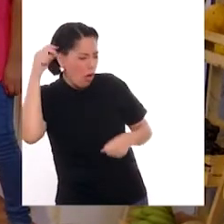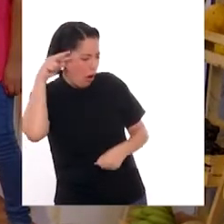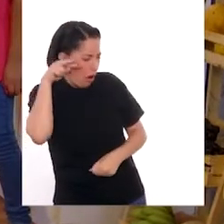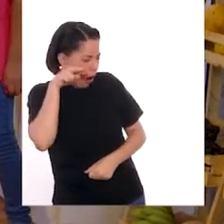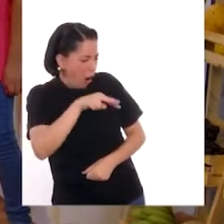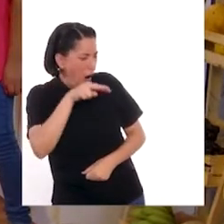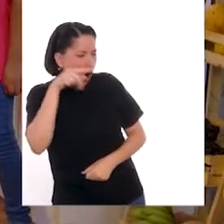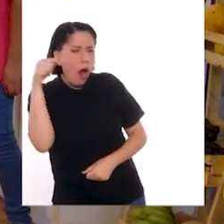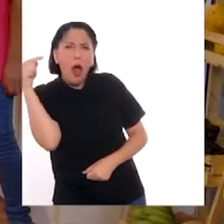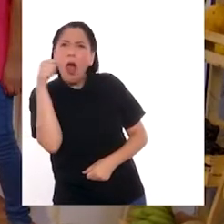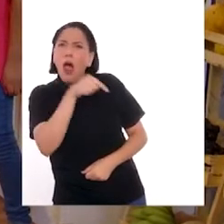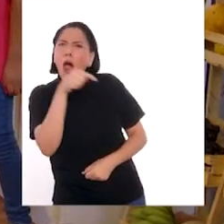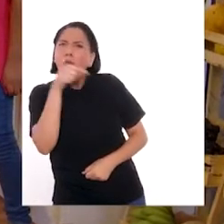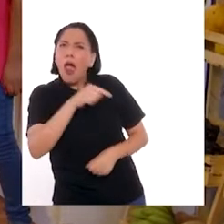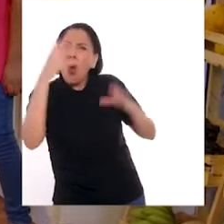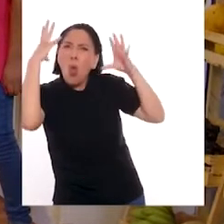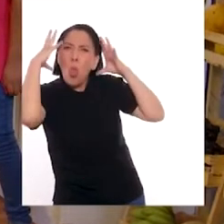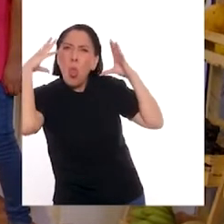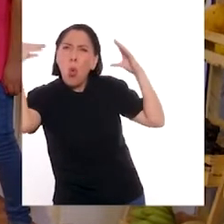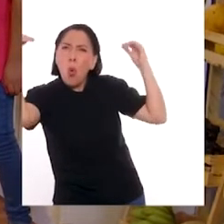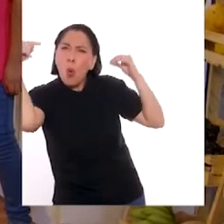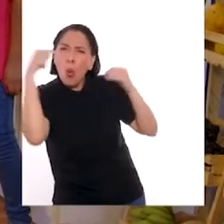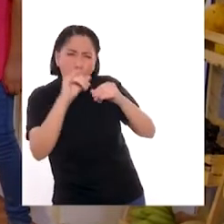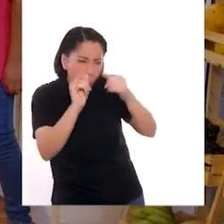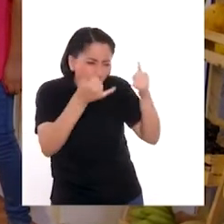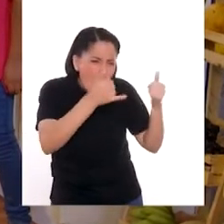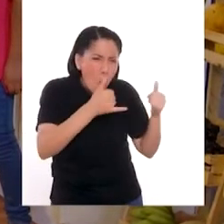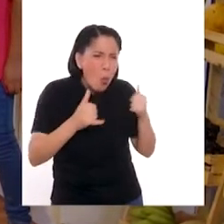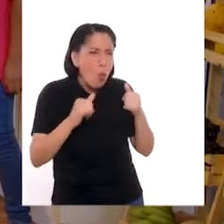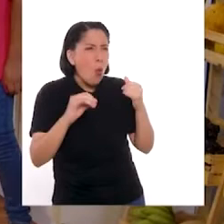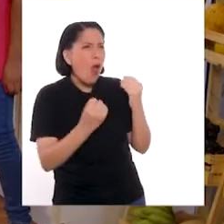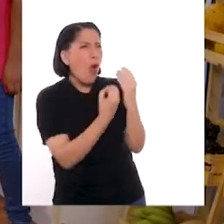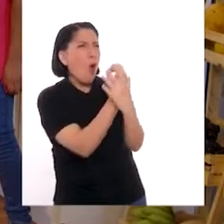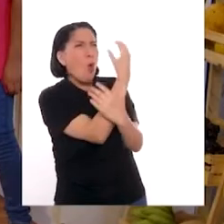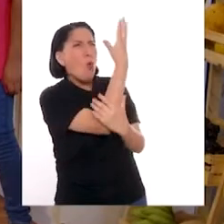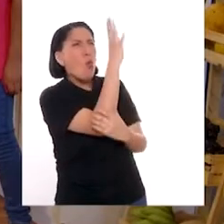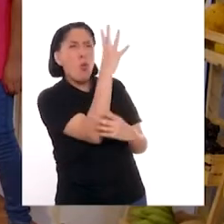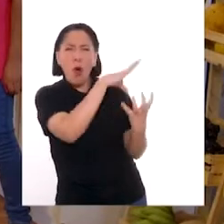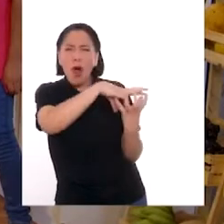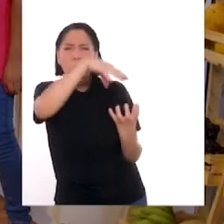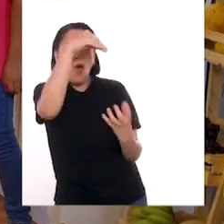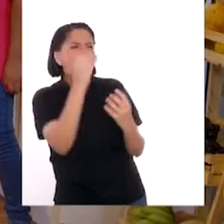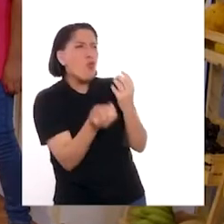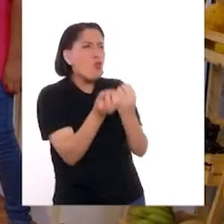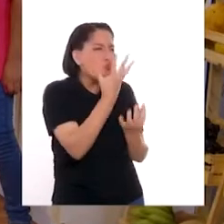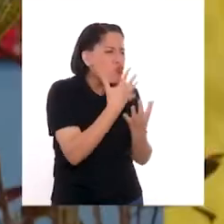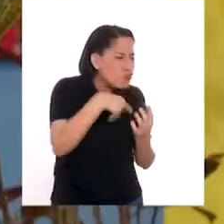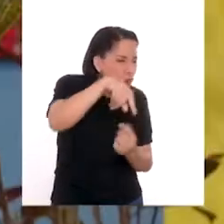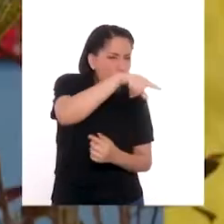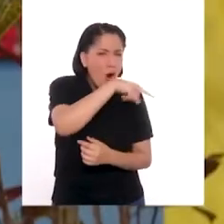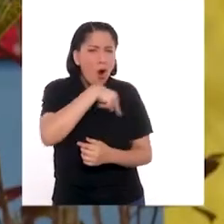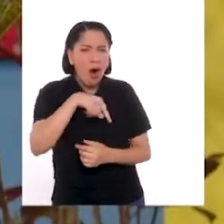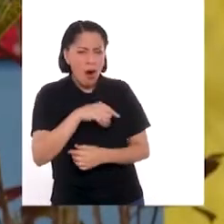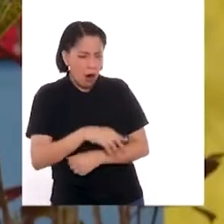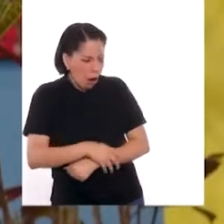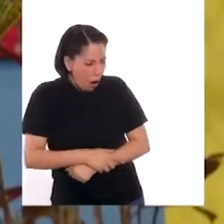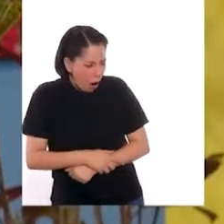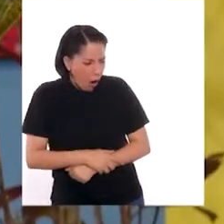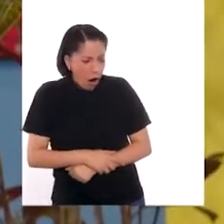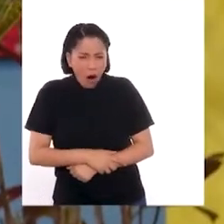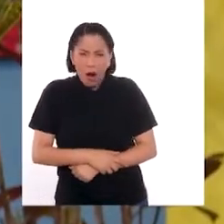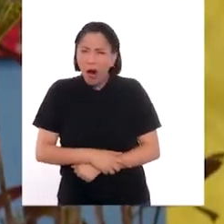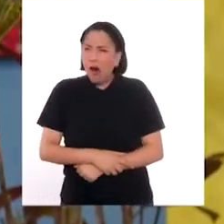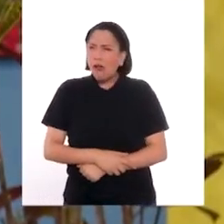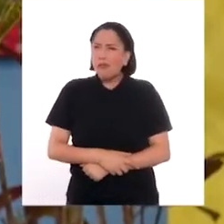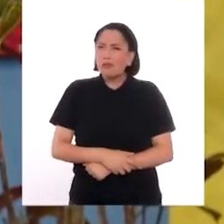ventana. Descubre que el duende juega en la higuera del jardín. ¡Ja!